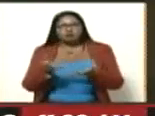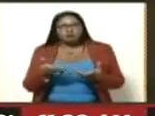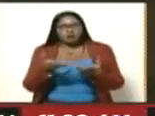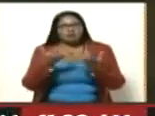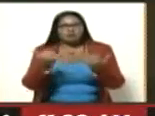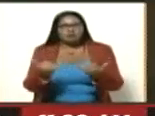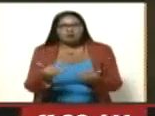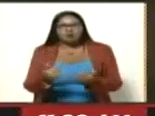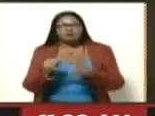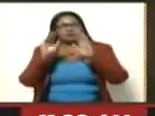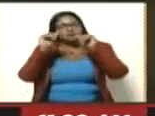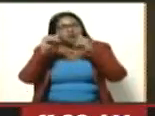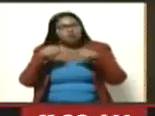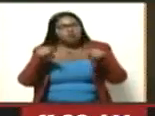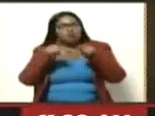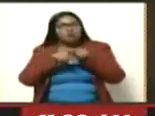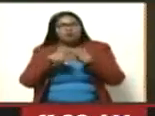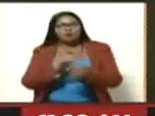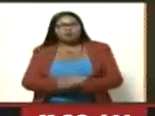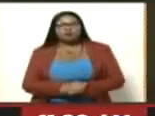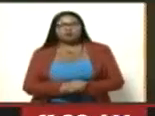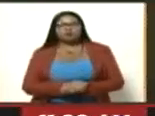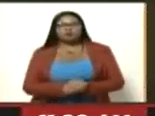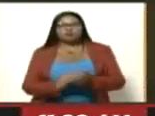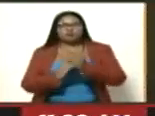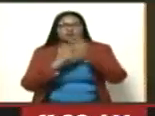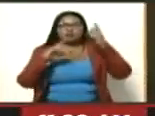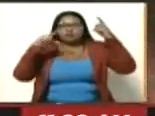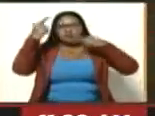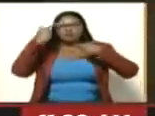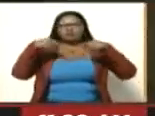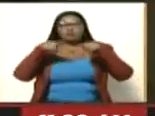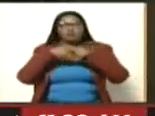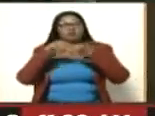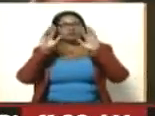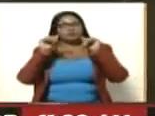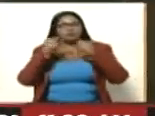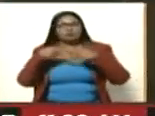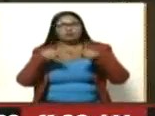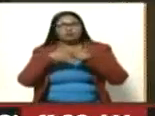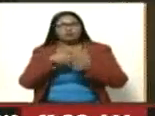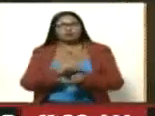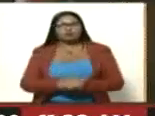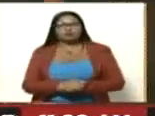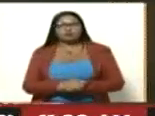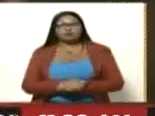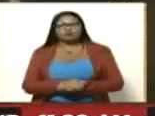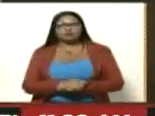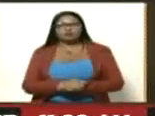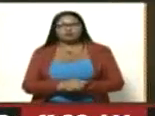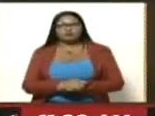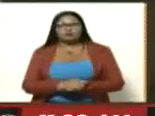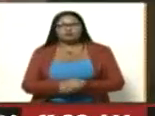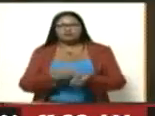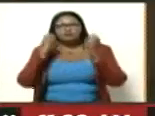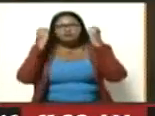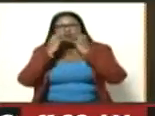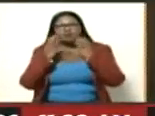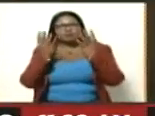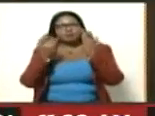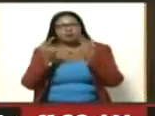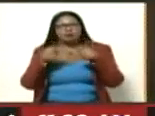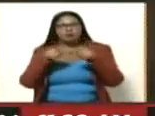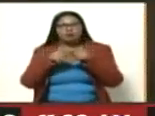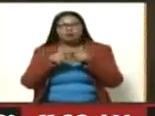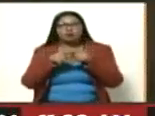Bueno, así se despidió el comandante Chávez de Fidel Castro. Fidel, comandante Fidel, en mis manos llevo